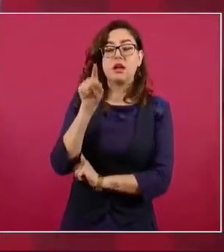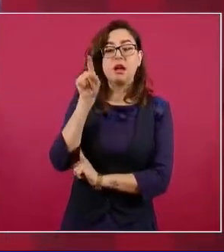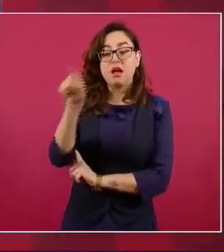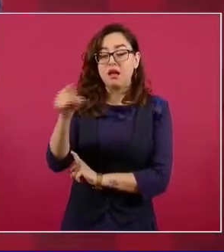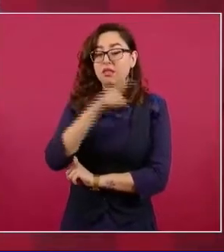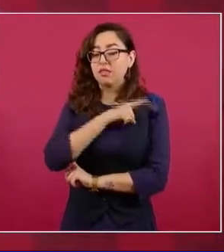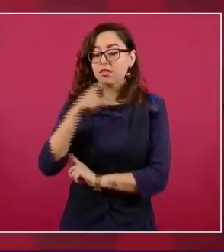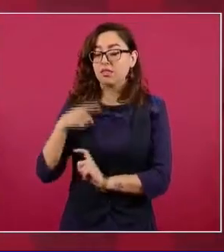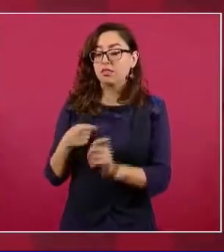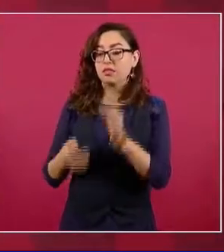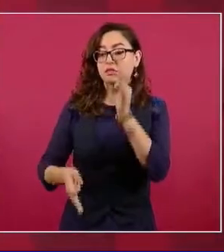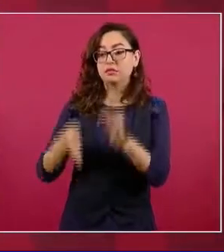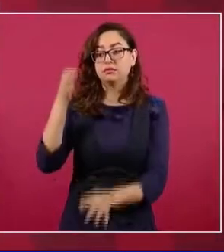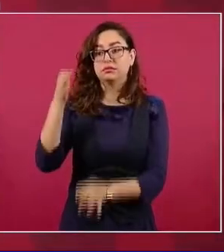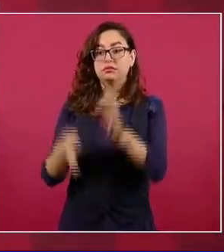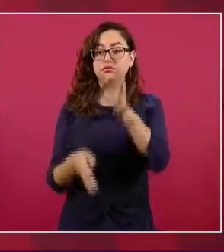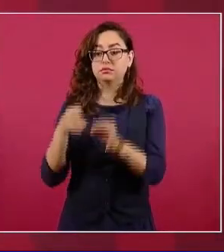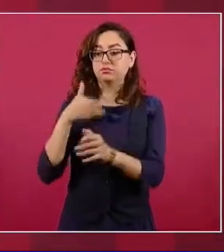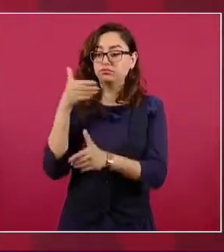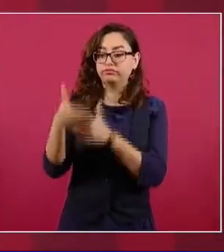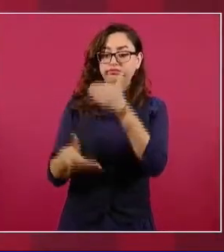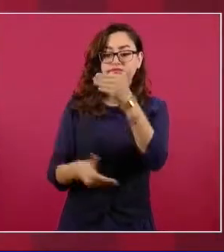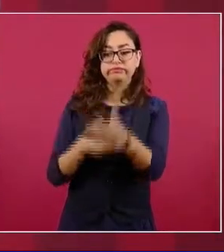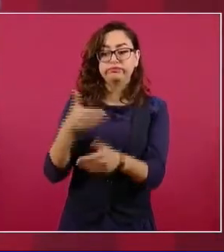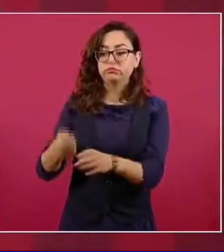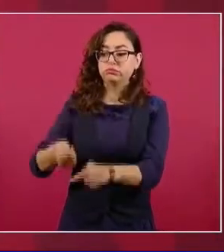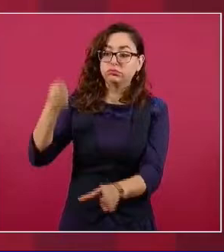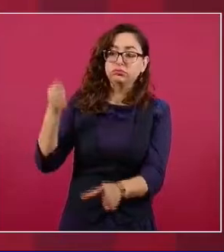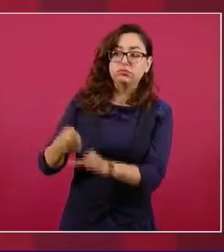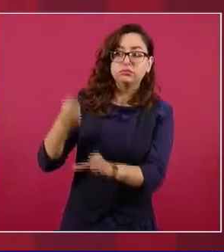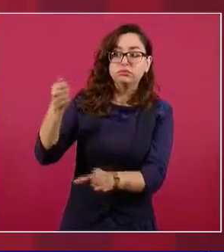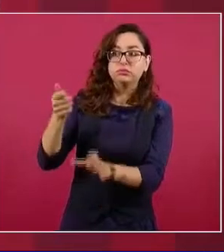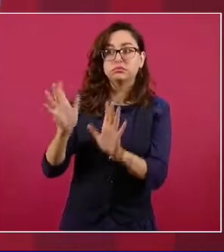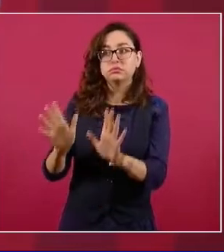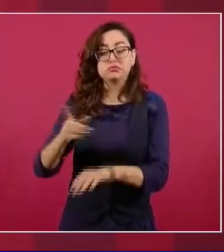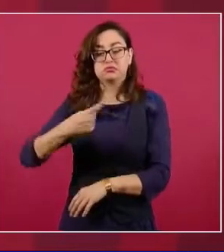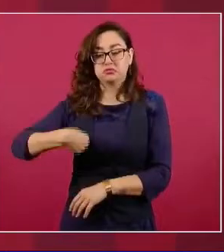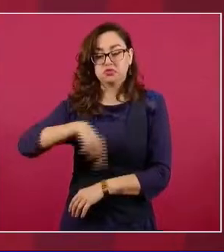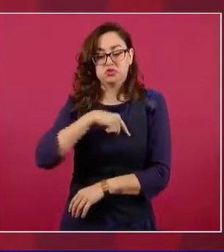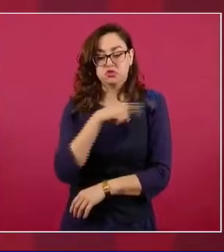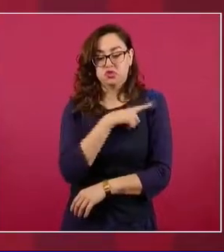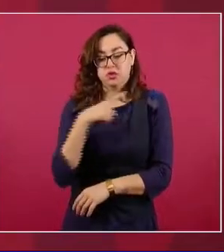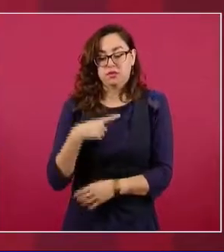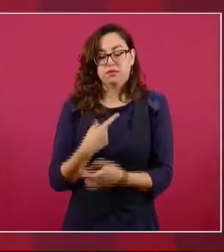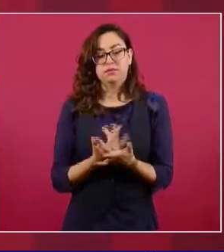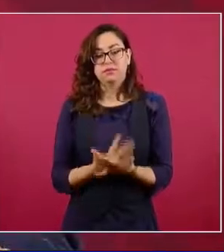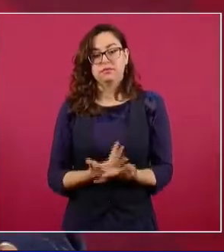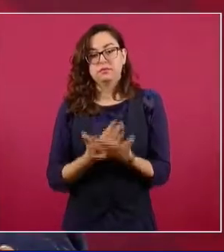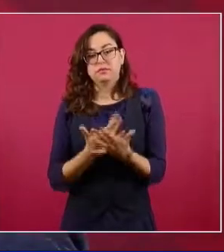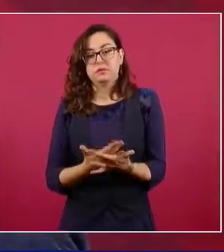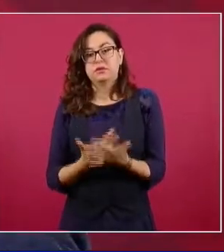sumarios, hay que esperar que se lleven a cabo las investigaciones